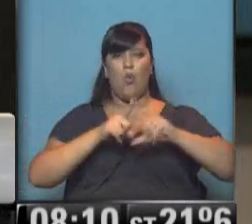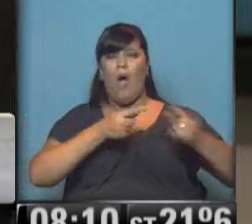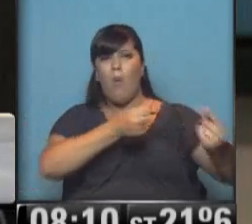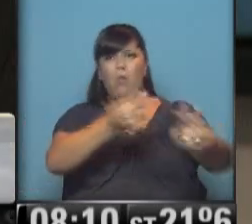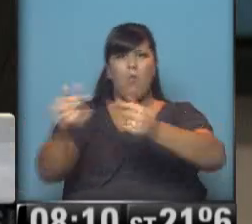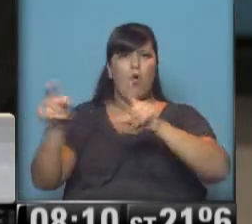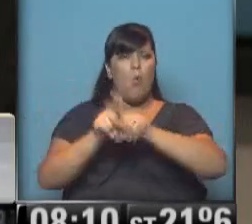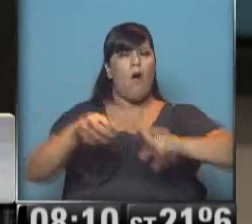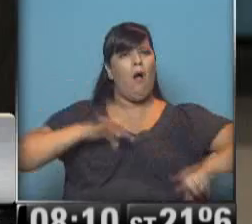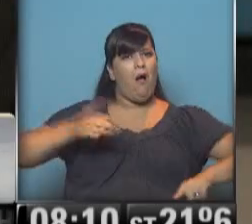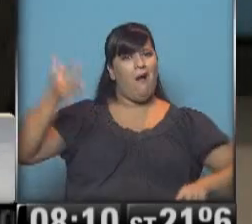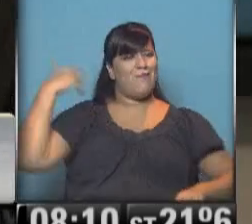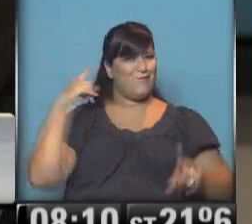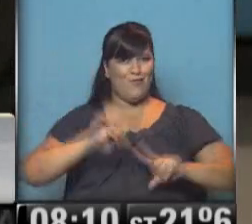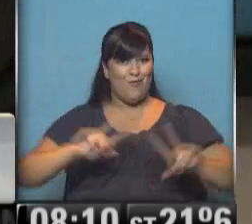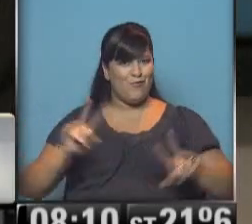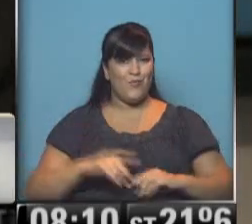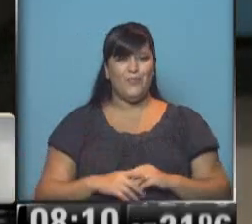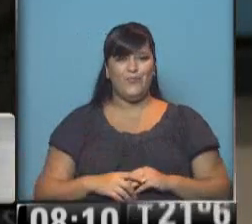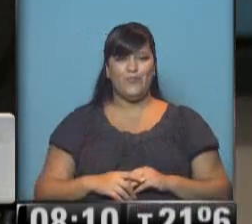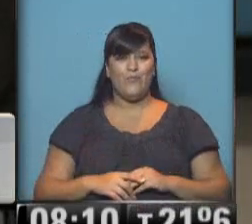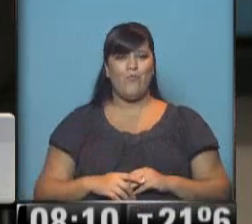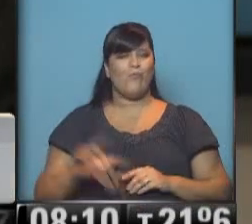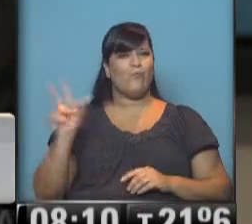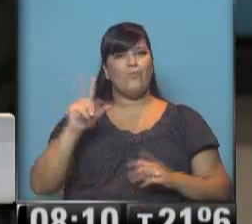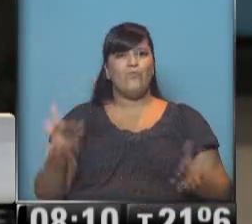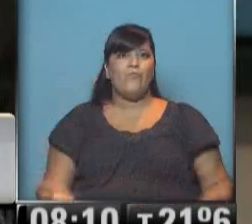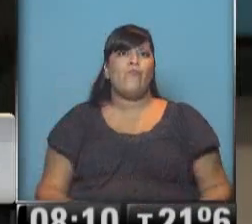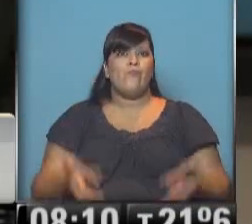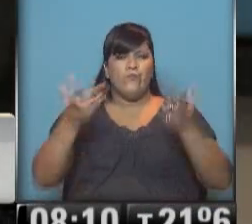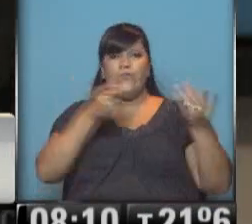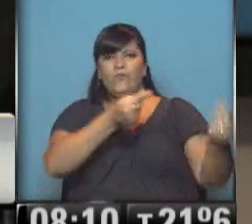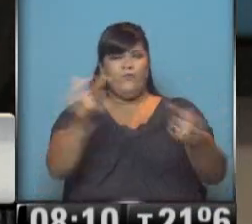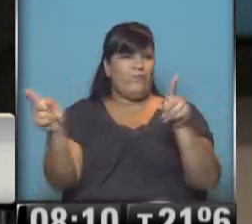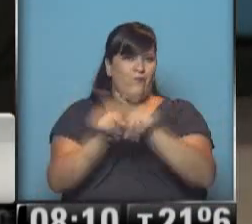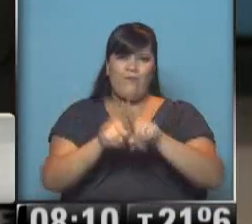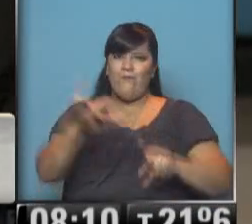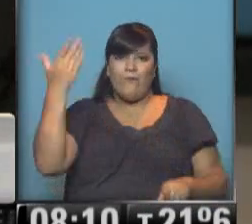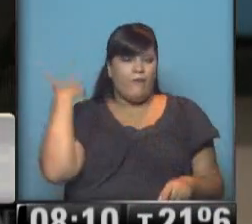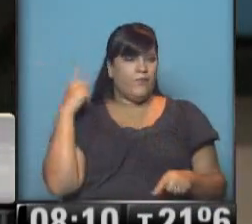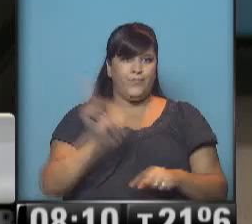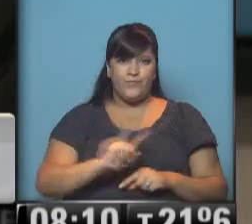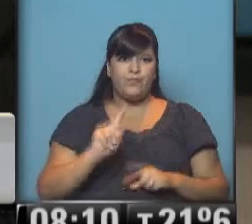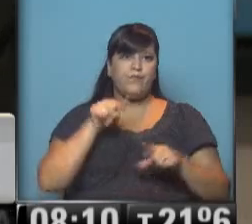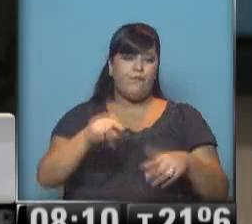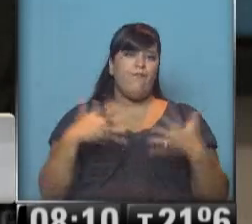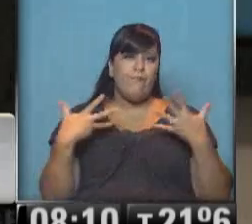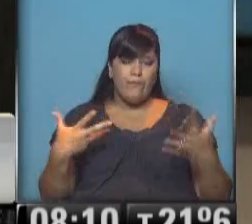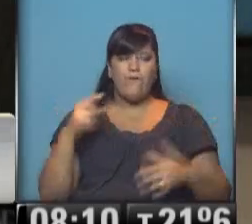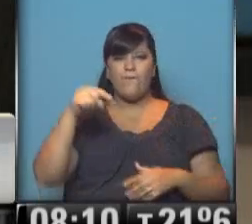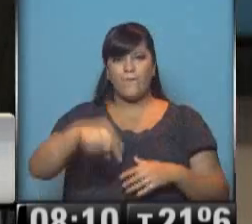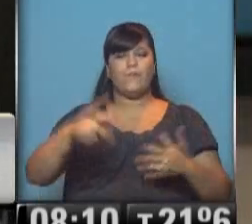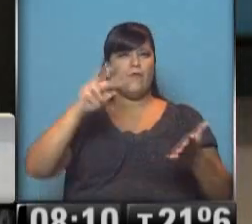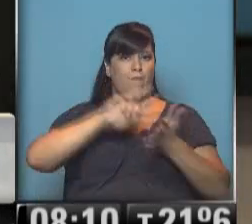hubo en años anteriores no hay no hay un crecimiento del consumo como ocurrió anteriormente que esto obviamente también aquí está